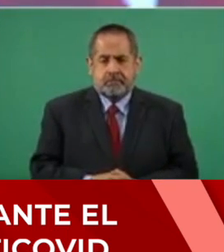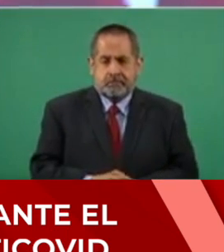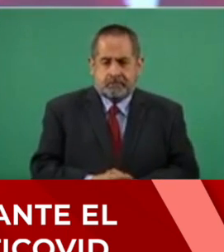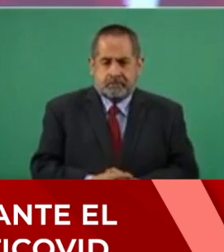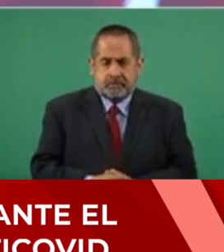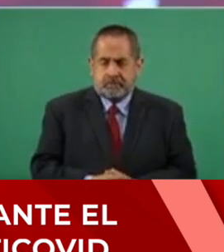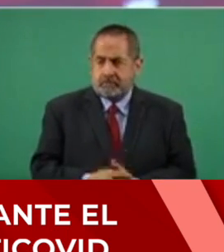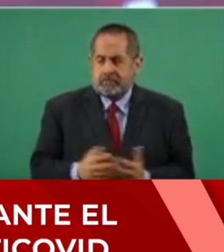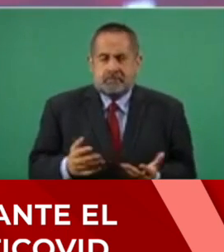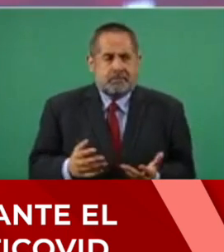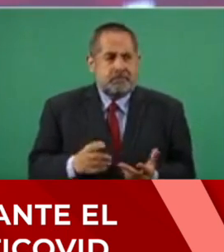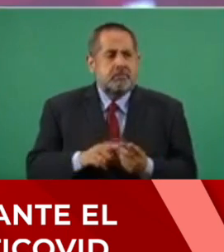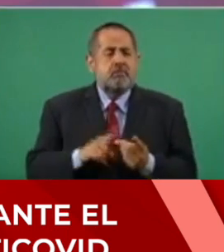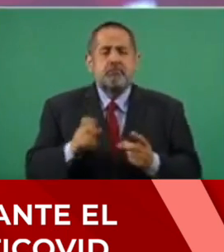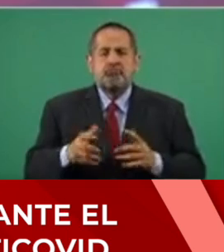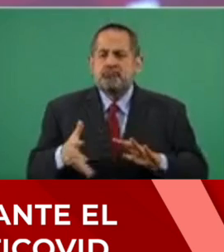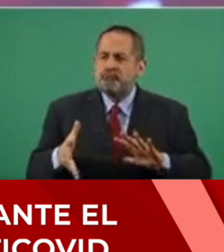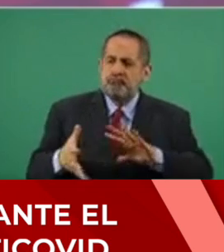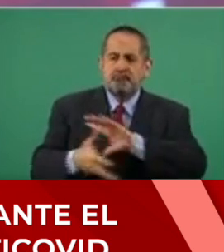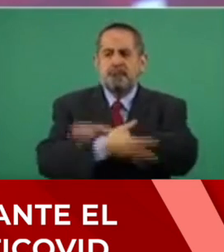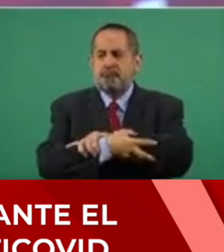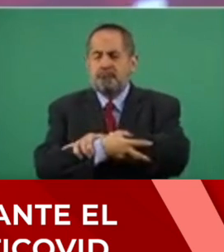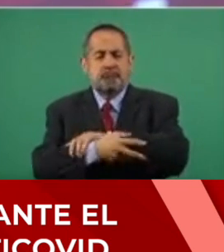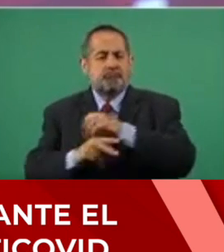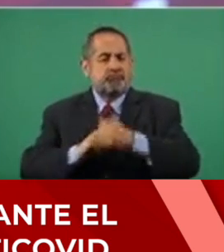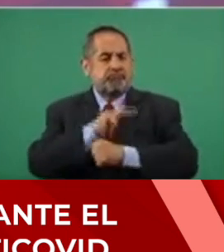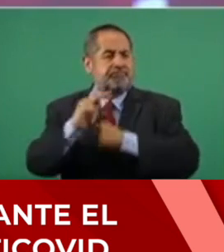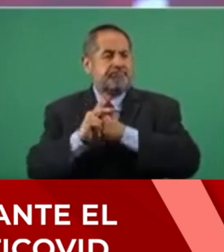dónde está la fraternidad universal